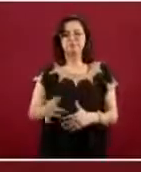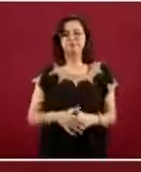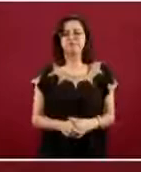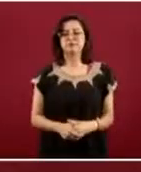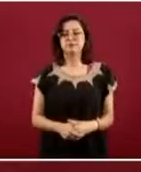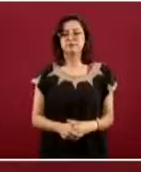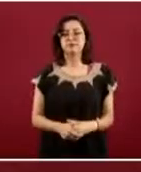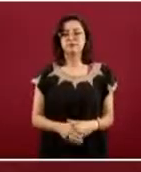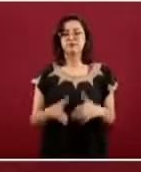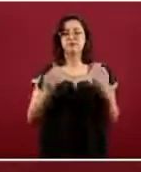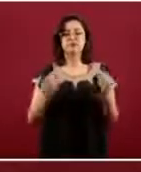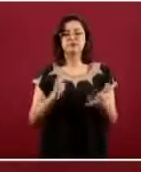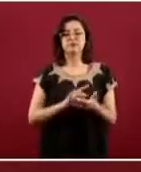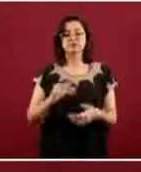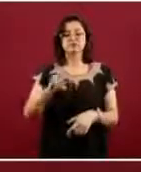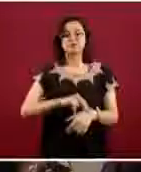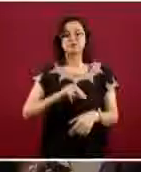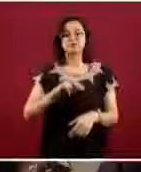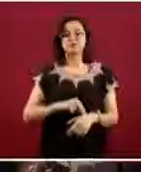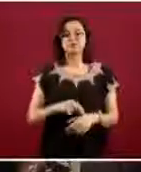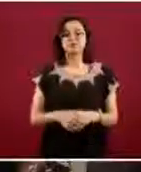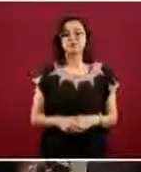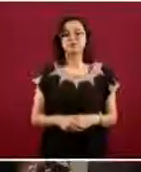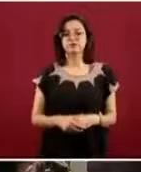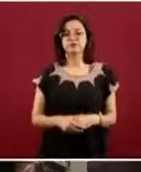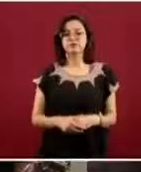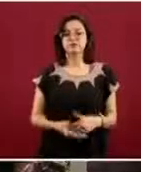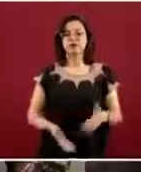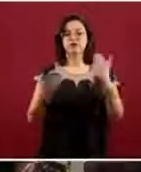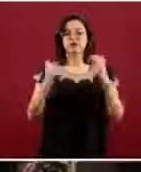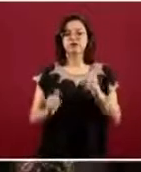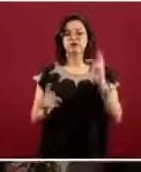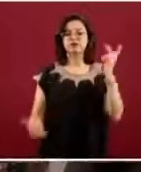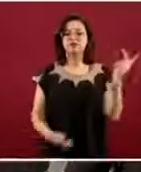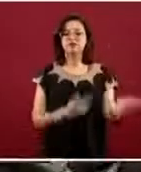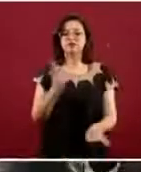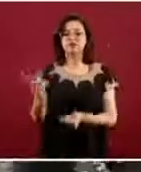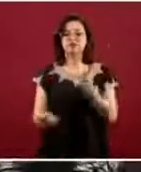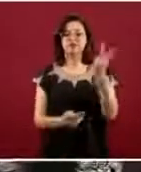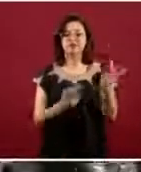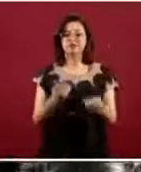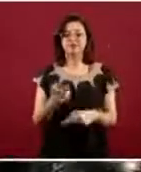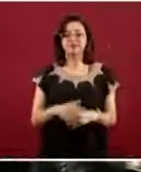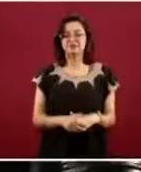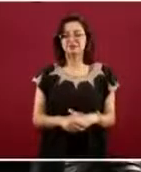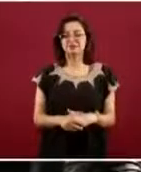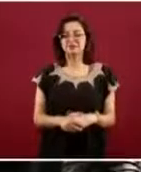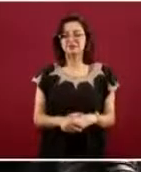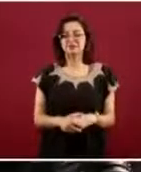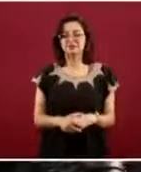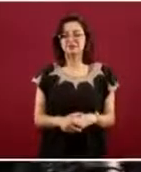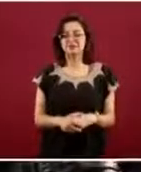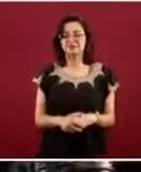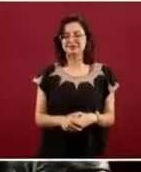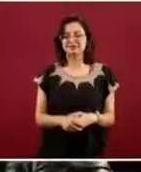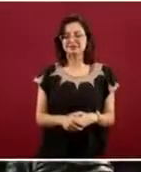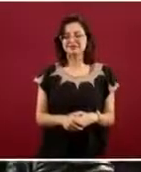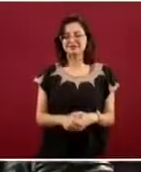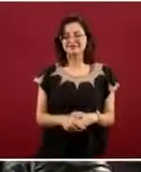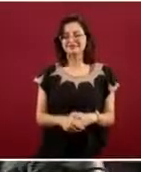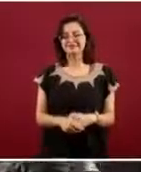gracias, doctor Sbarch. Vamos a abrir entonces a preguntas. Usted, y luego empezamos de por allá atrás.